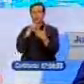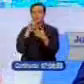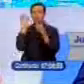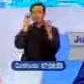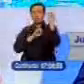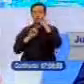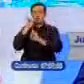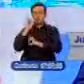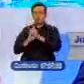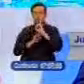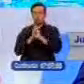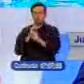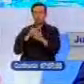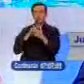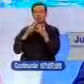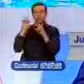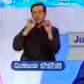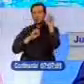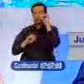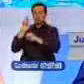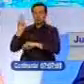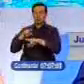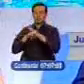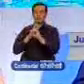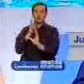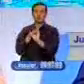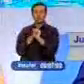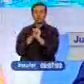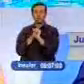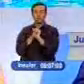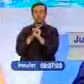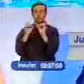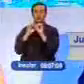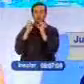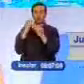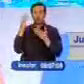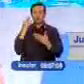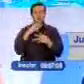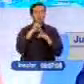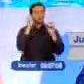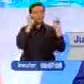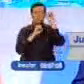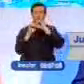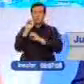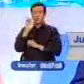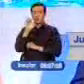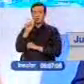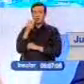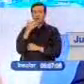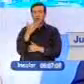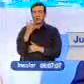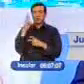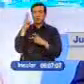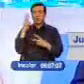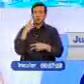observación internacional, la observación nacional y la participación partidaria. Y el tema de la observación de la OEA en el Ecuador no creo que sea un tema